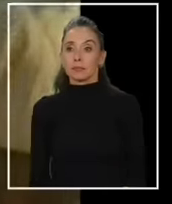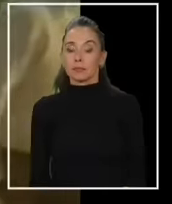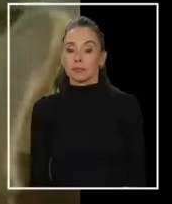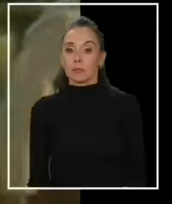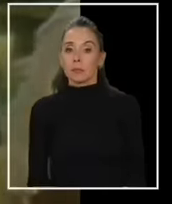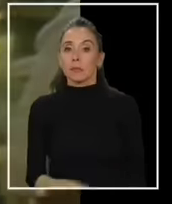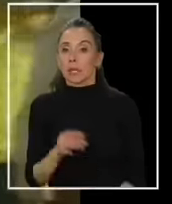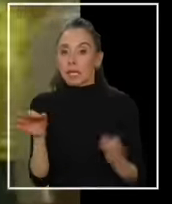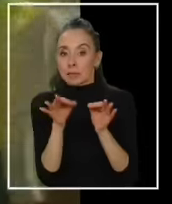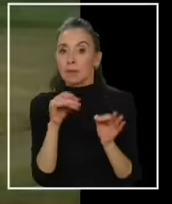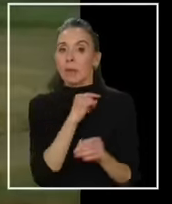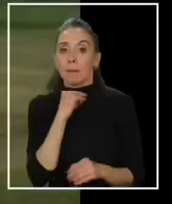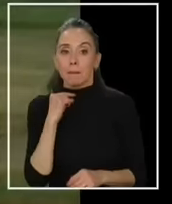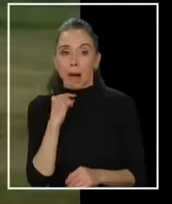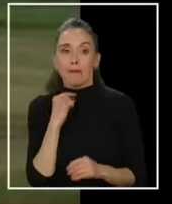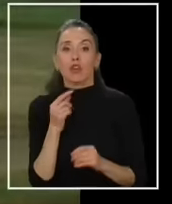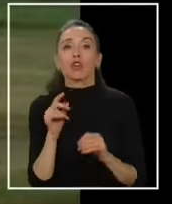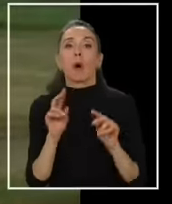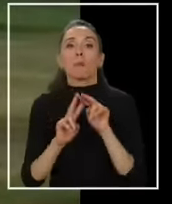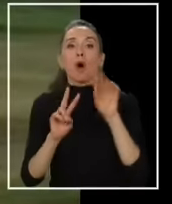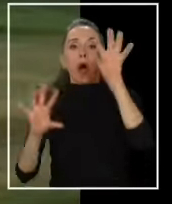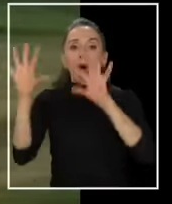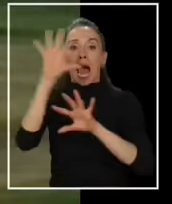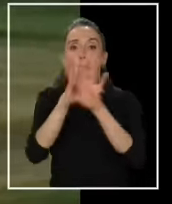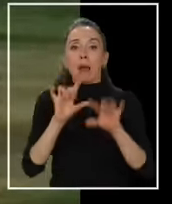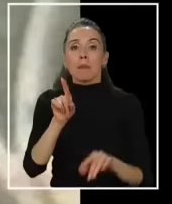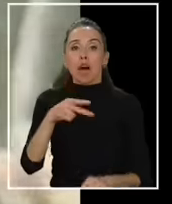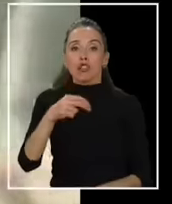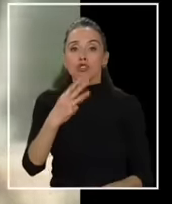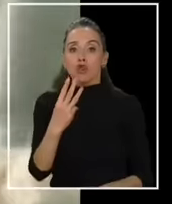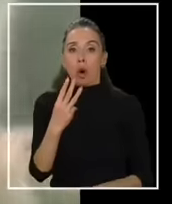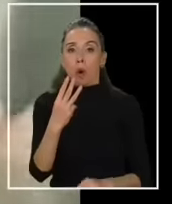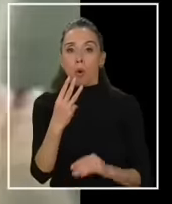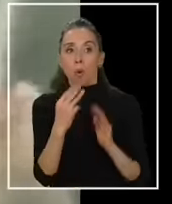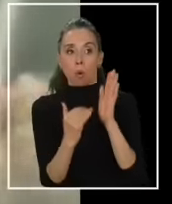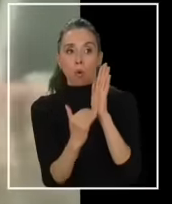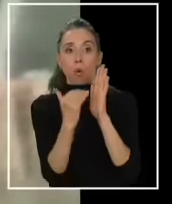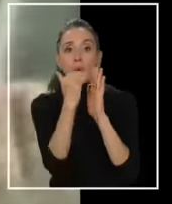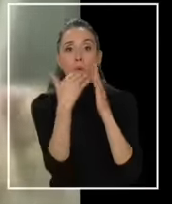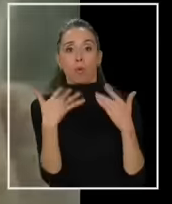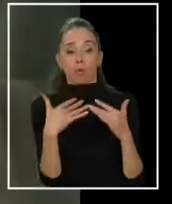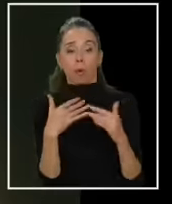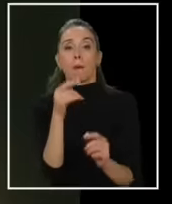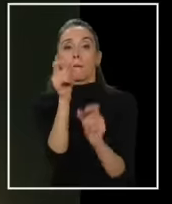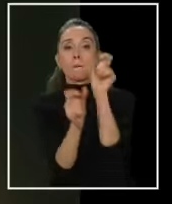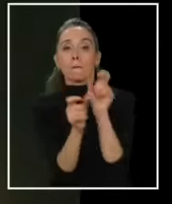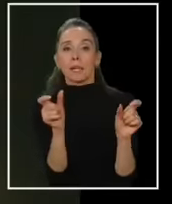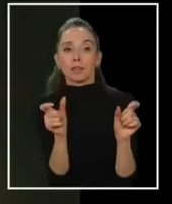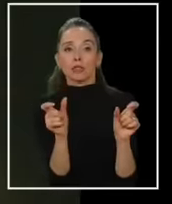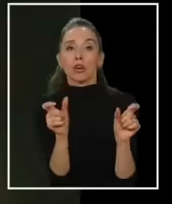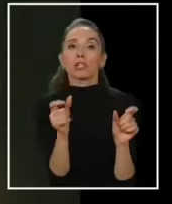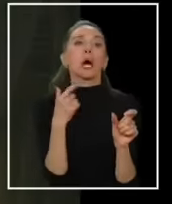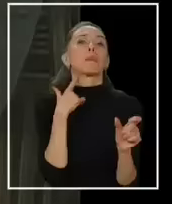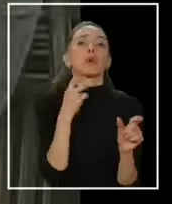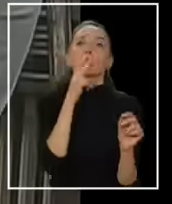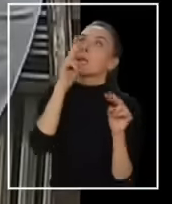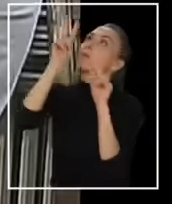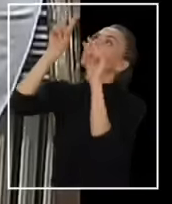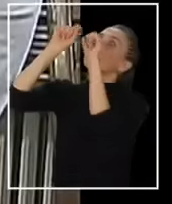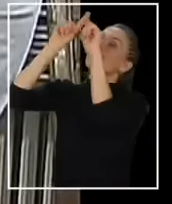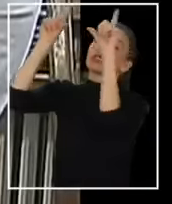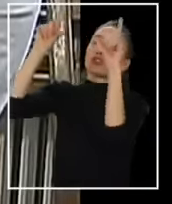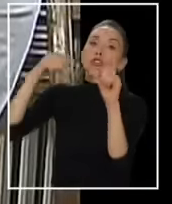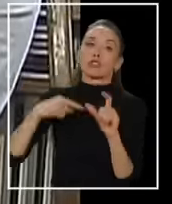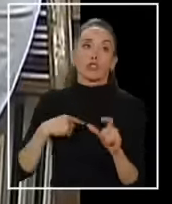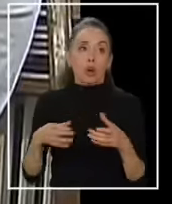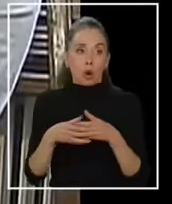Los detalles para armar un show eran de alto calibre, porque la gente podía mirar el sol. Yo tenía